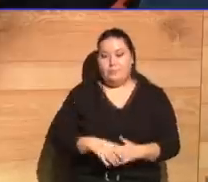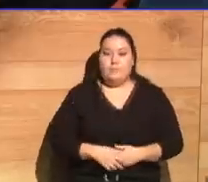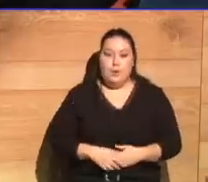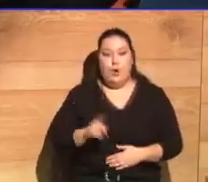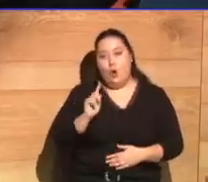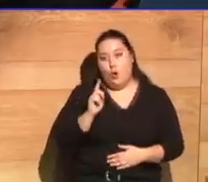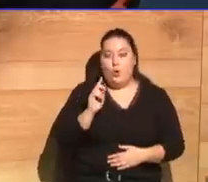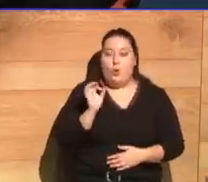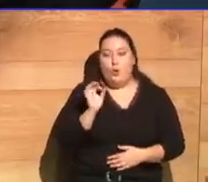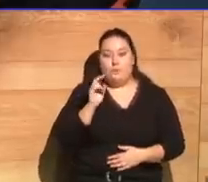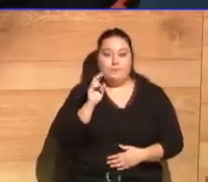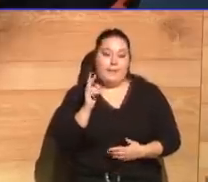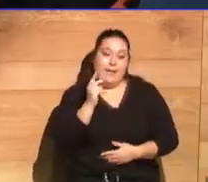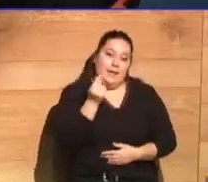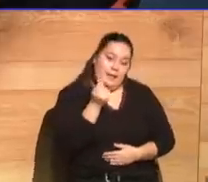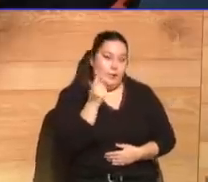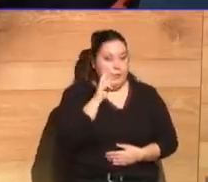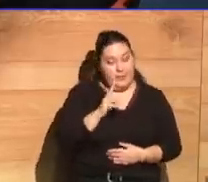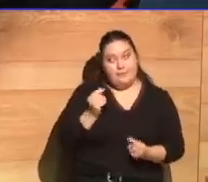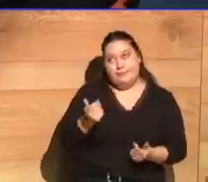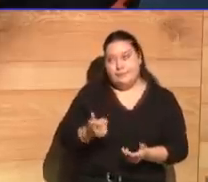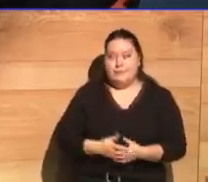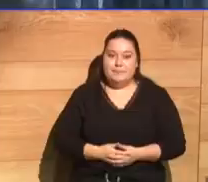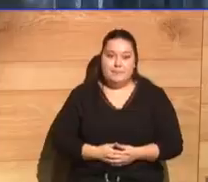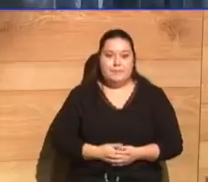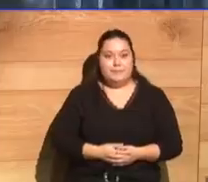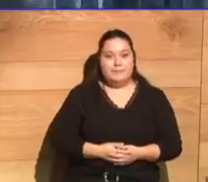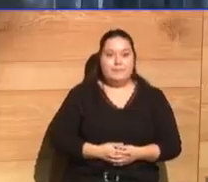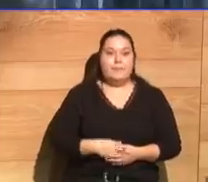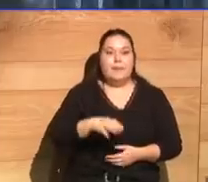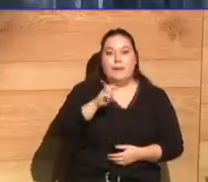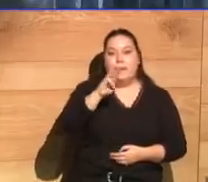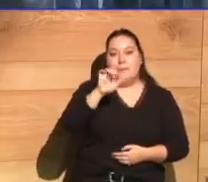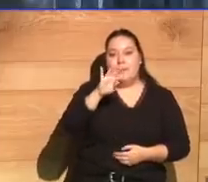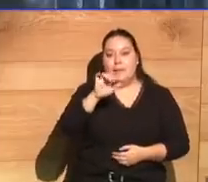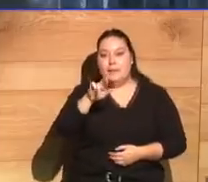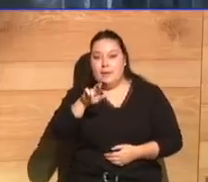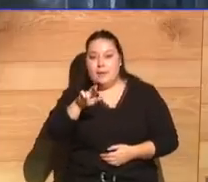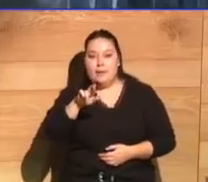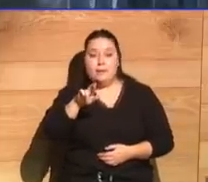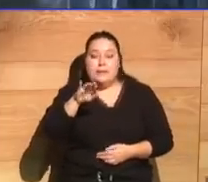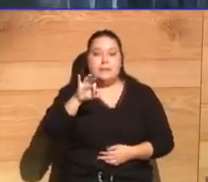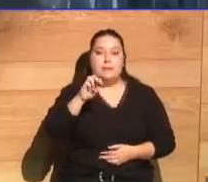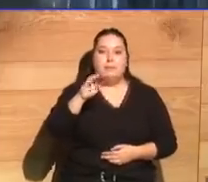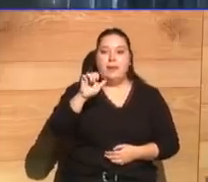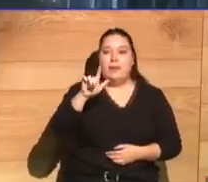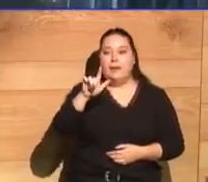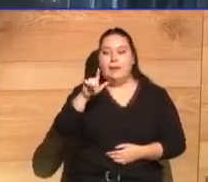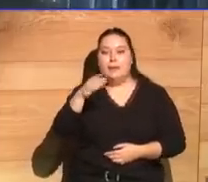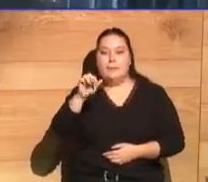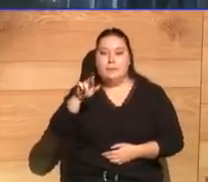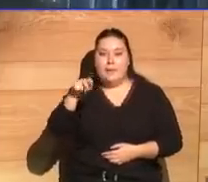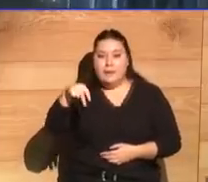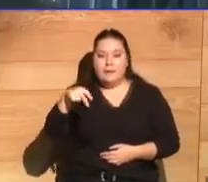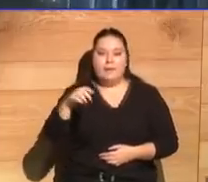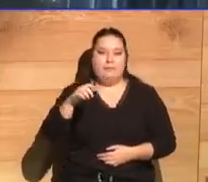Que miran el euro. Claro, claro. Cada dólar. Uno que le llame como quiera. Eran tres. Peter Spengler, Alexander Shulkin e Ilya Shulkin. Alexander